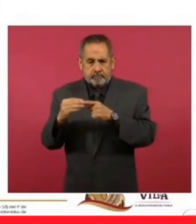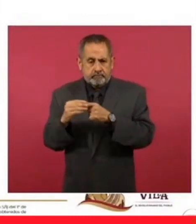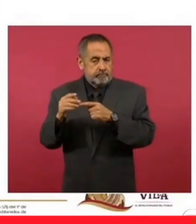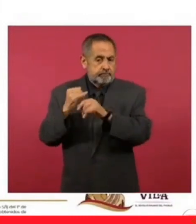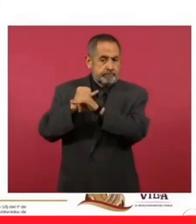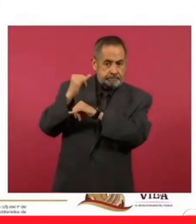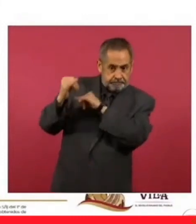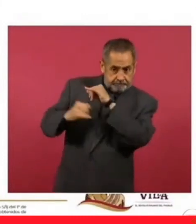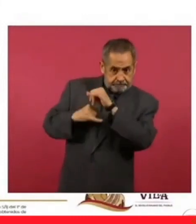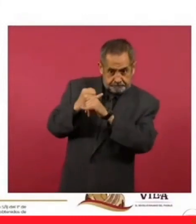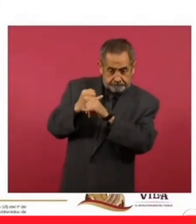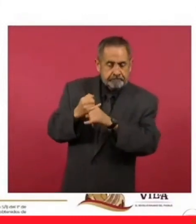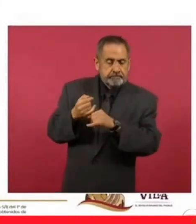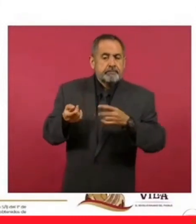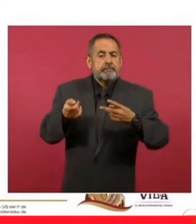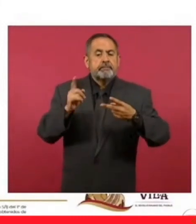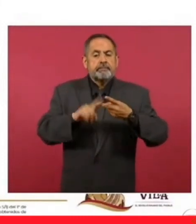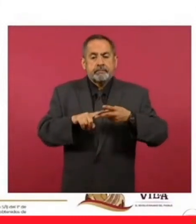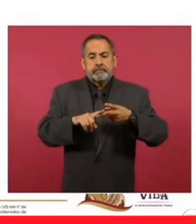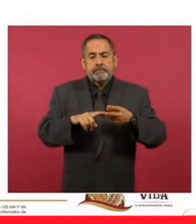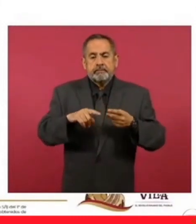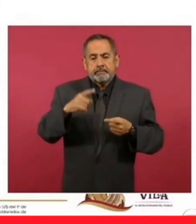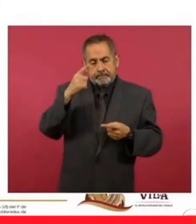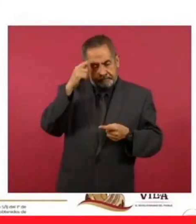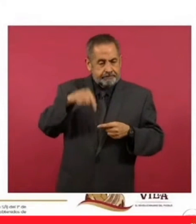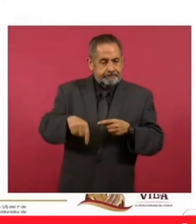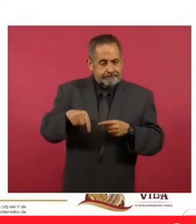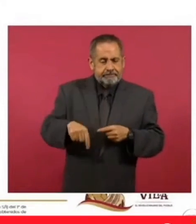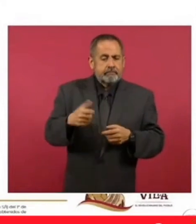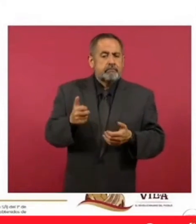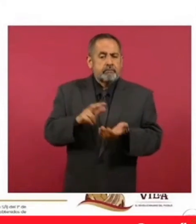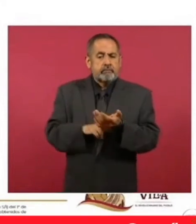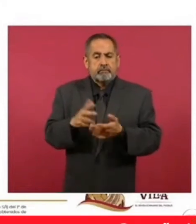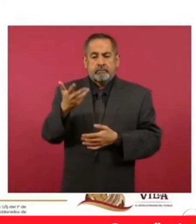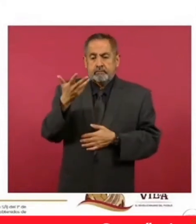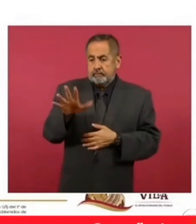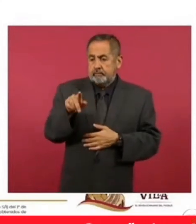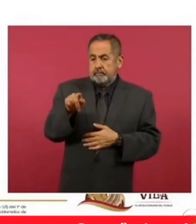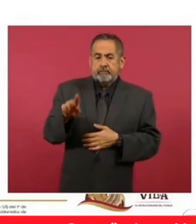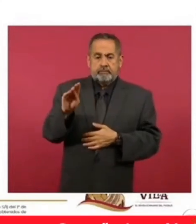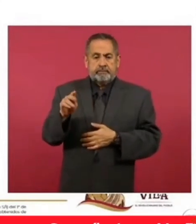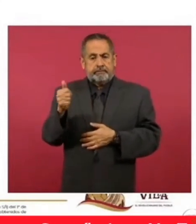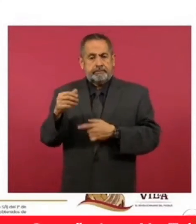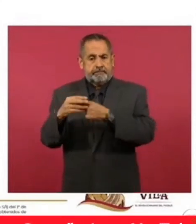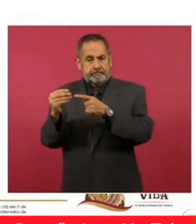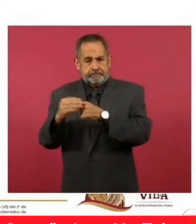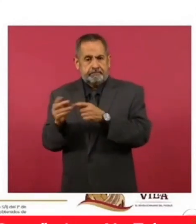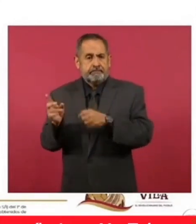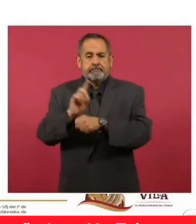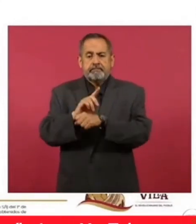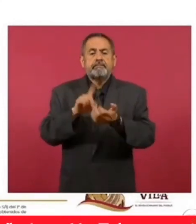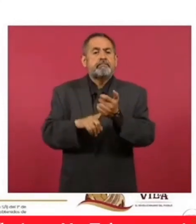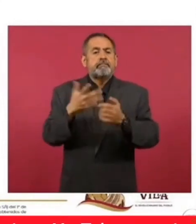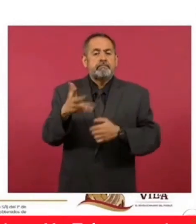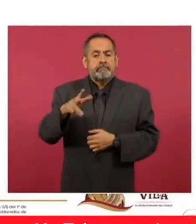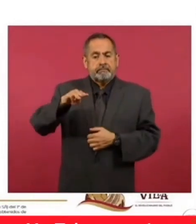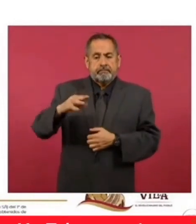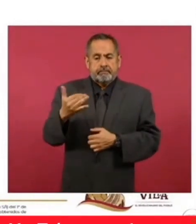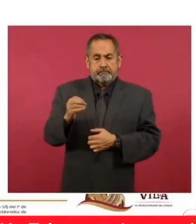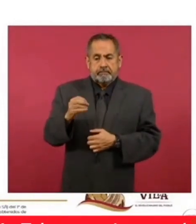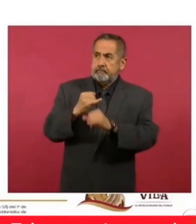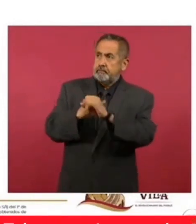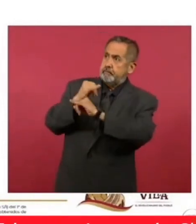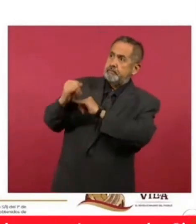y convertido a pesos y a litros es de 10 pesos con 96 centavos. Esto es el 10 de mayo, el corte de los